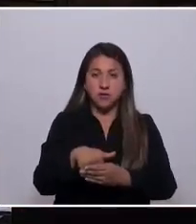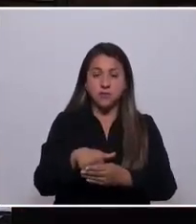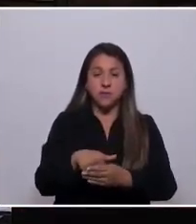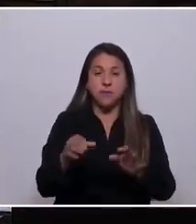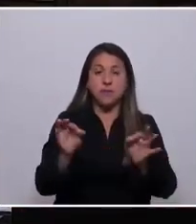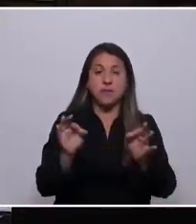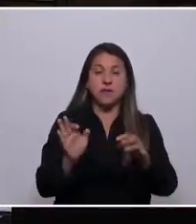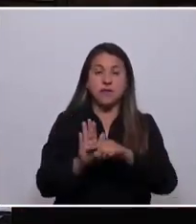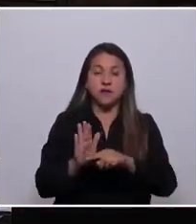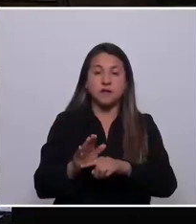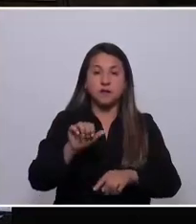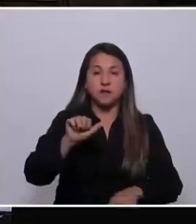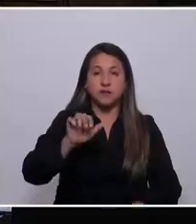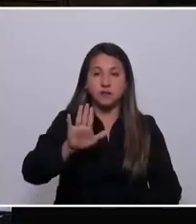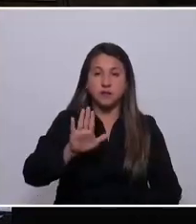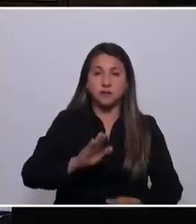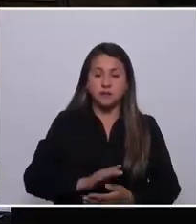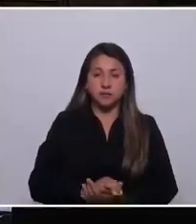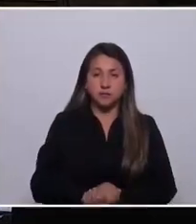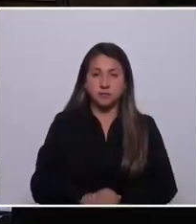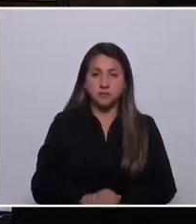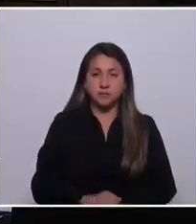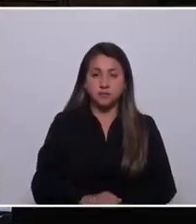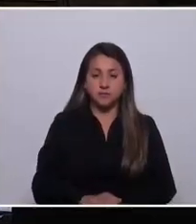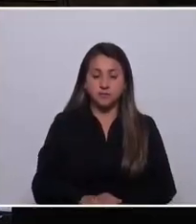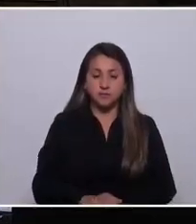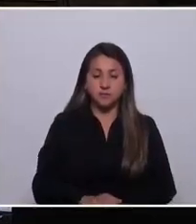indicación número 65.